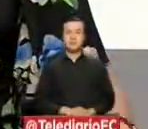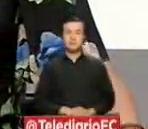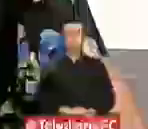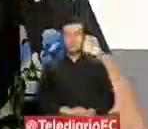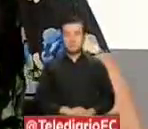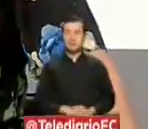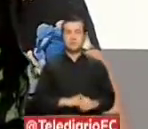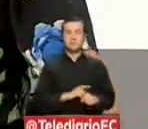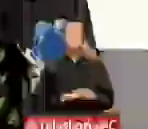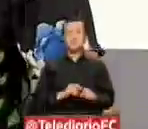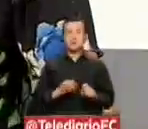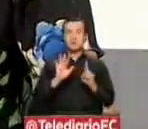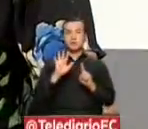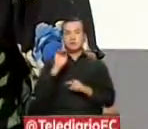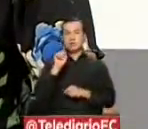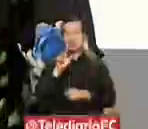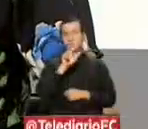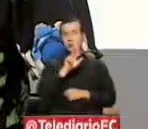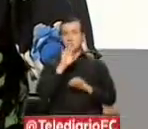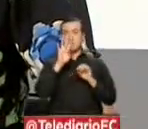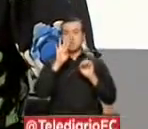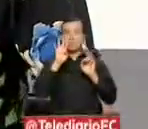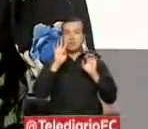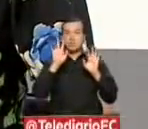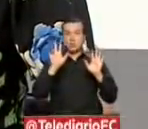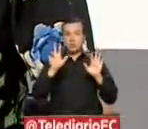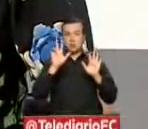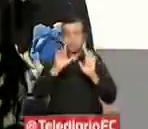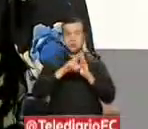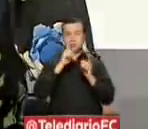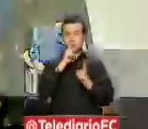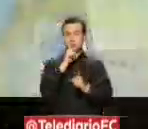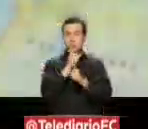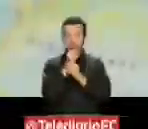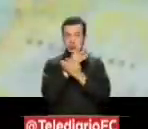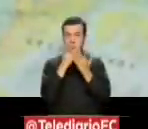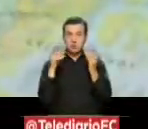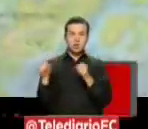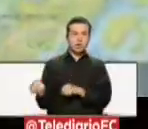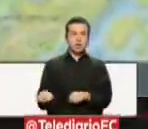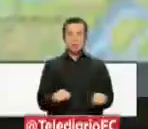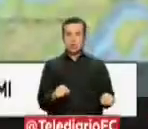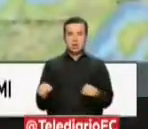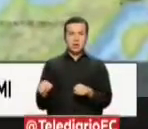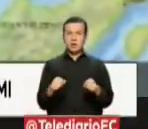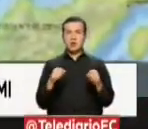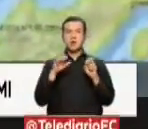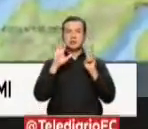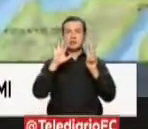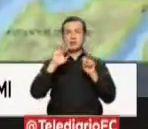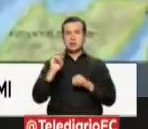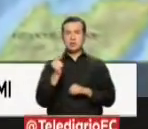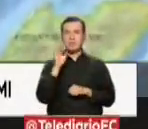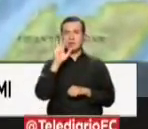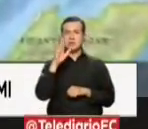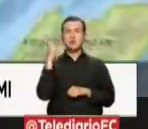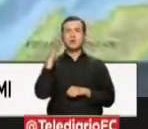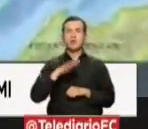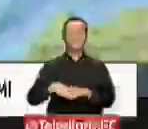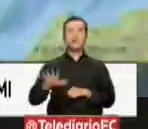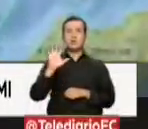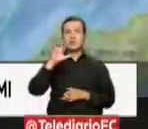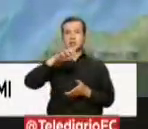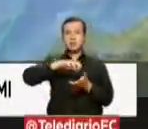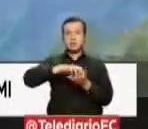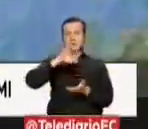Son las 6:38 y de última hora, amigos televidentes, un terremoto de magnitud 7,5 sacudió la